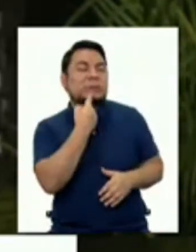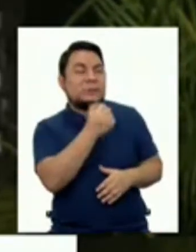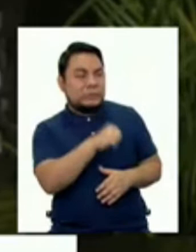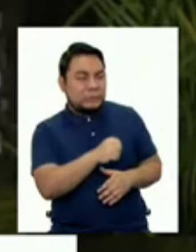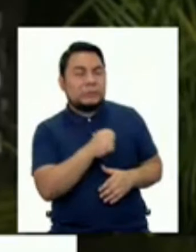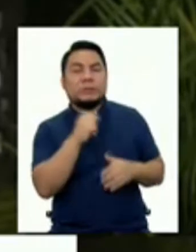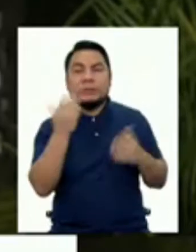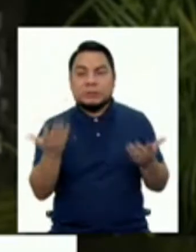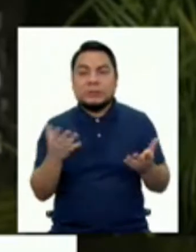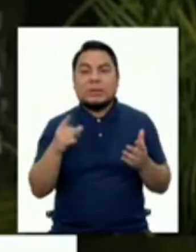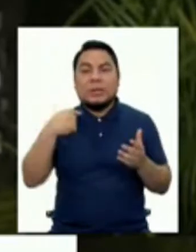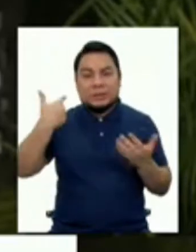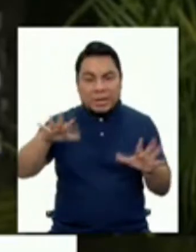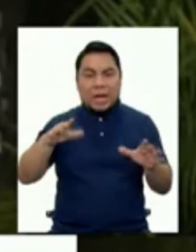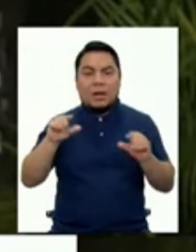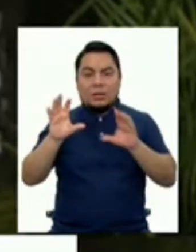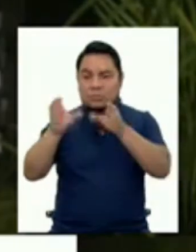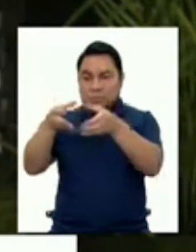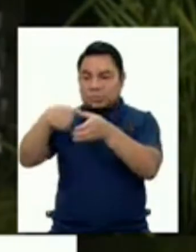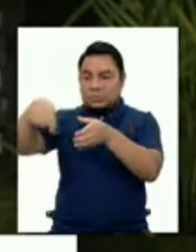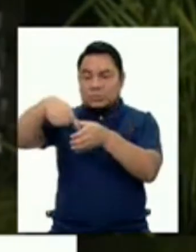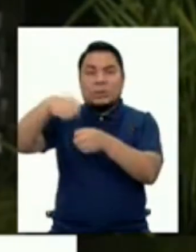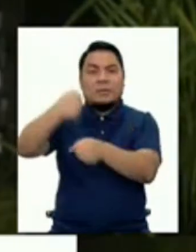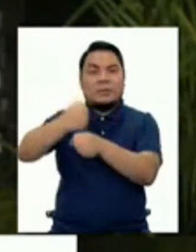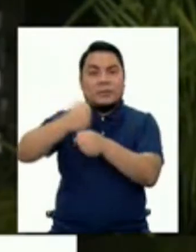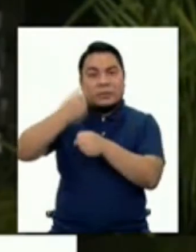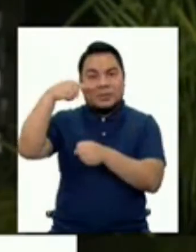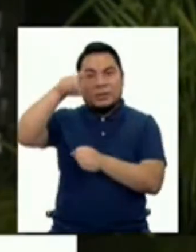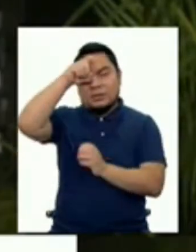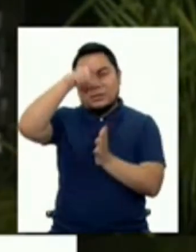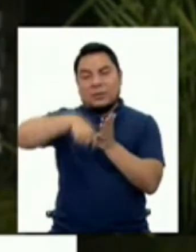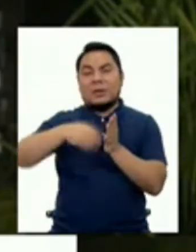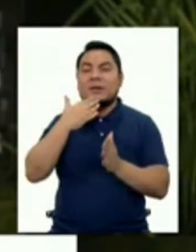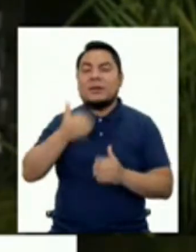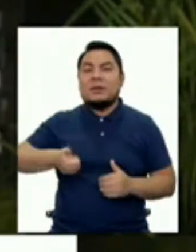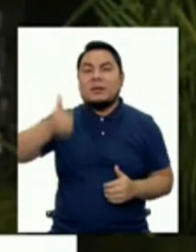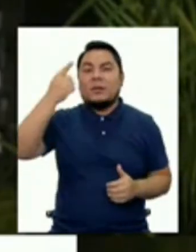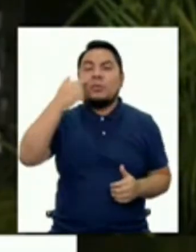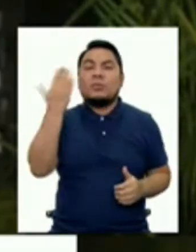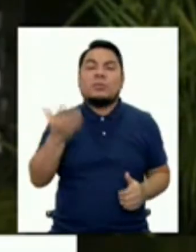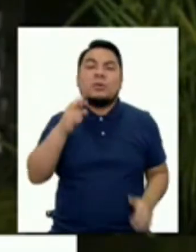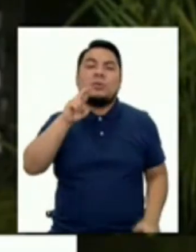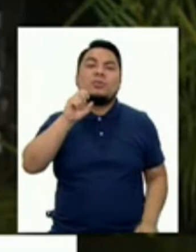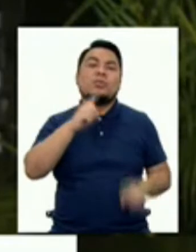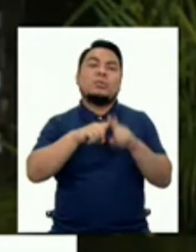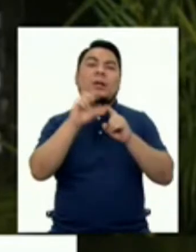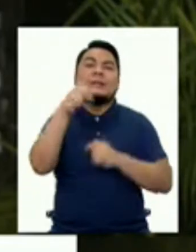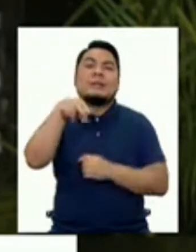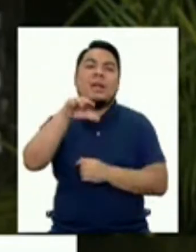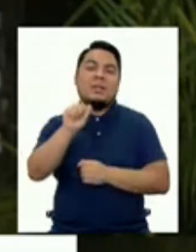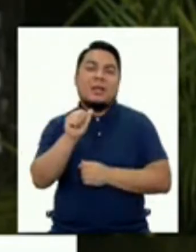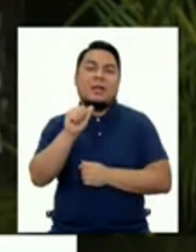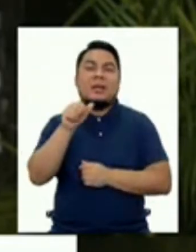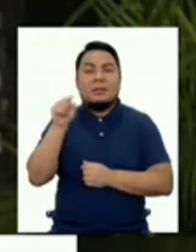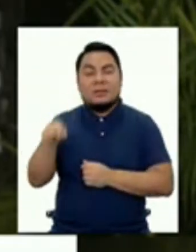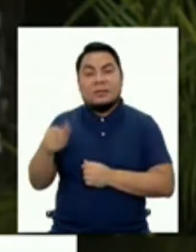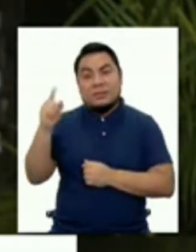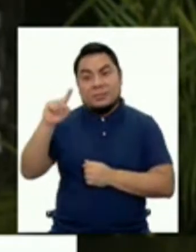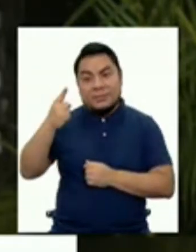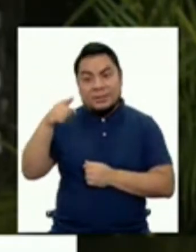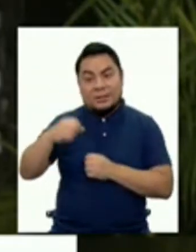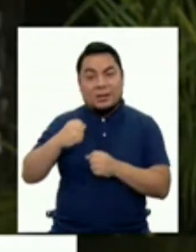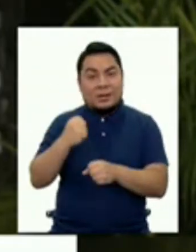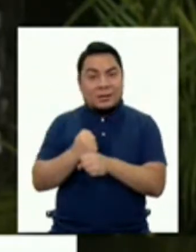una alta comisión para la actividad minera que estuvo encabezada por la doctora Rosana Barrantes, que a inicios del presente